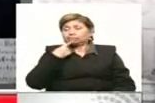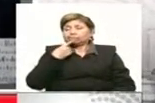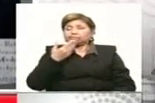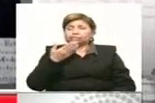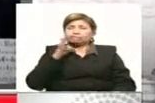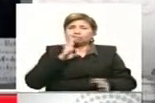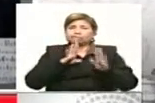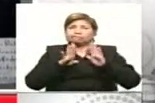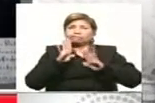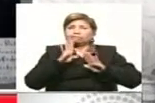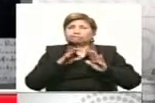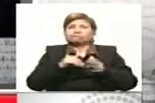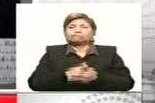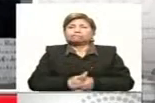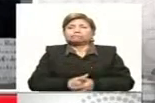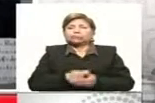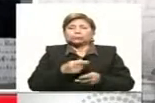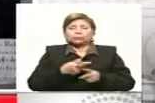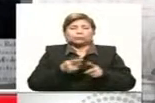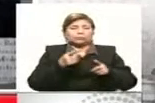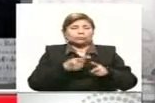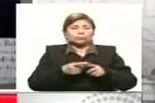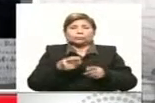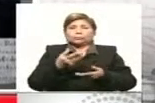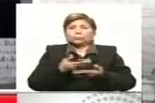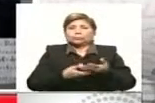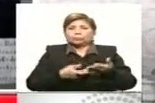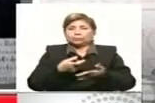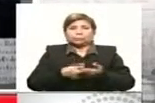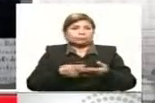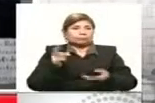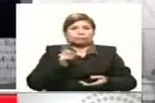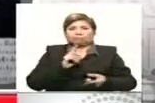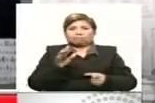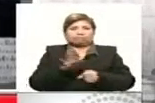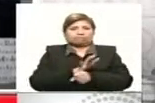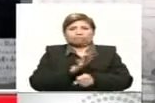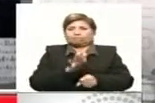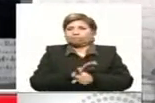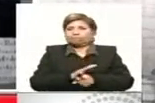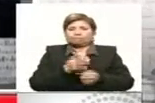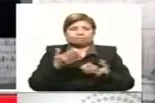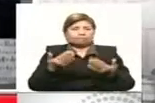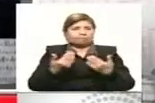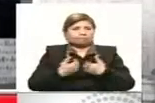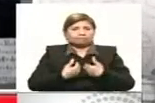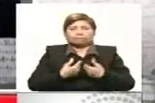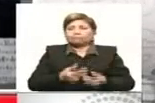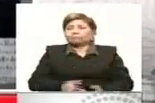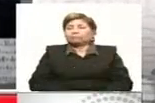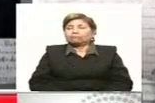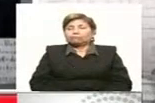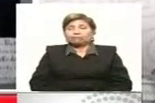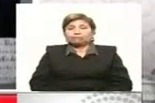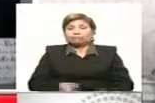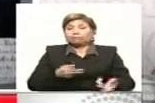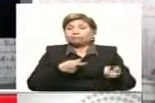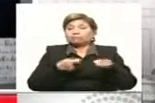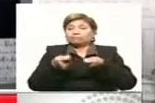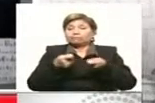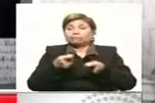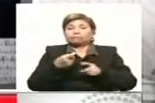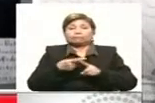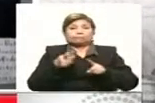que los distintos presupuestos señalados acá no alcanzan las expectativas que tenemos para controlar